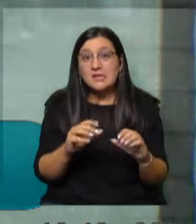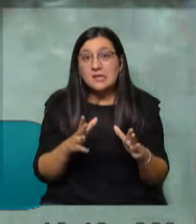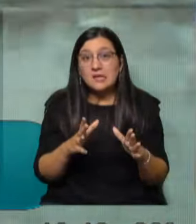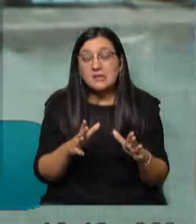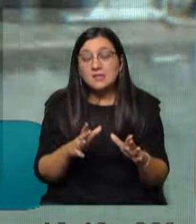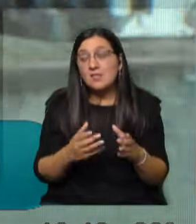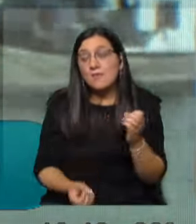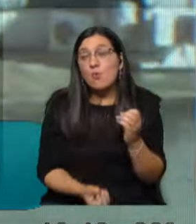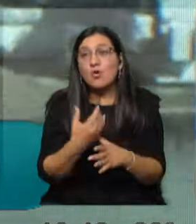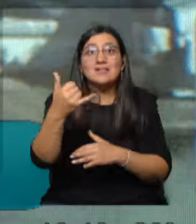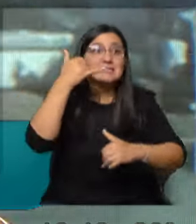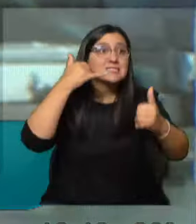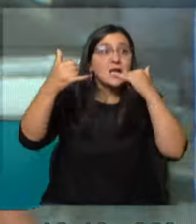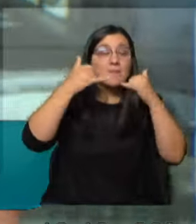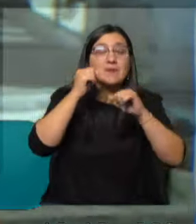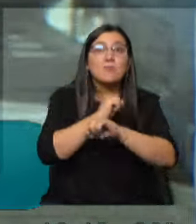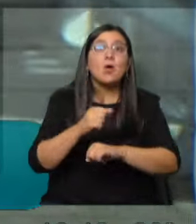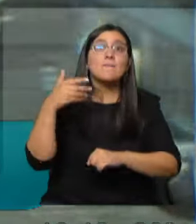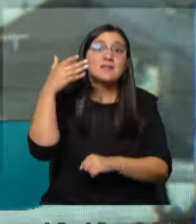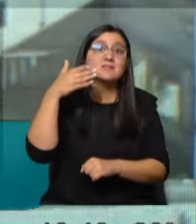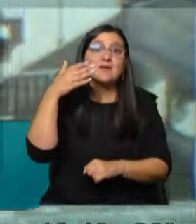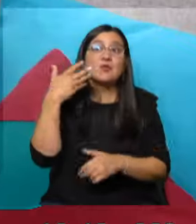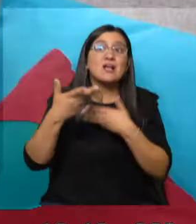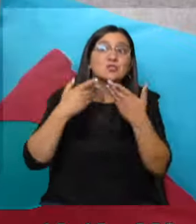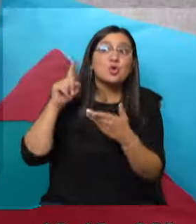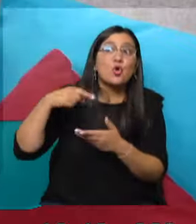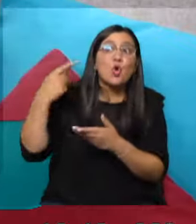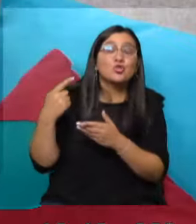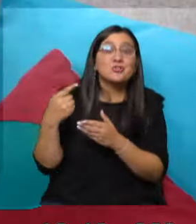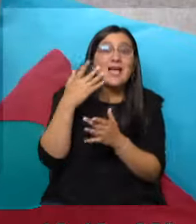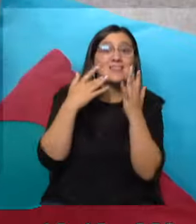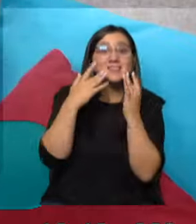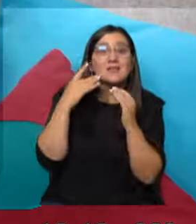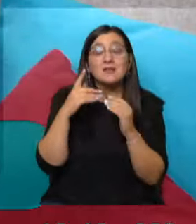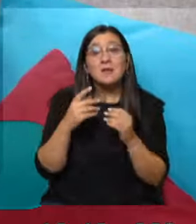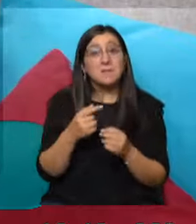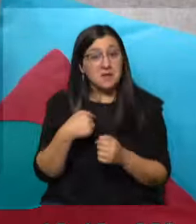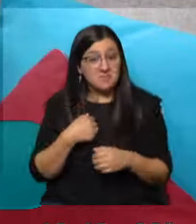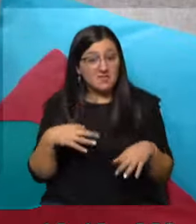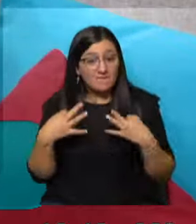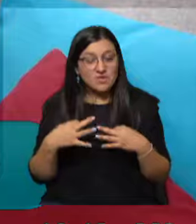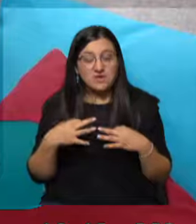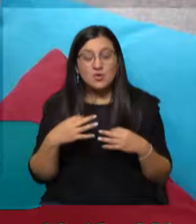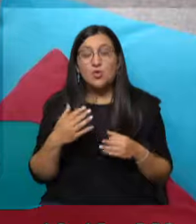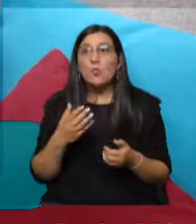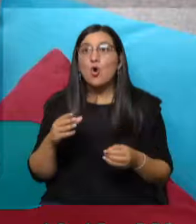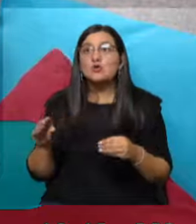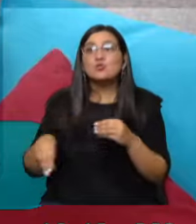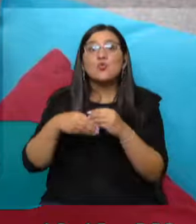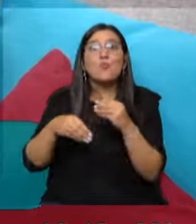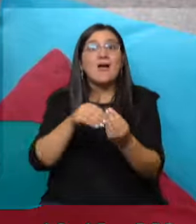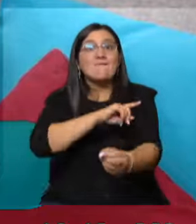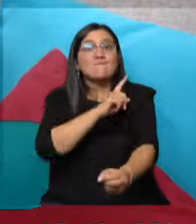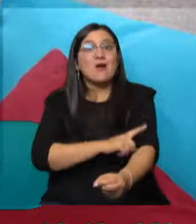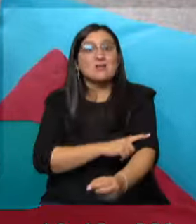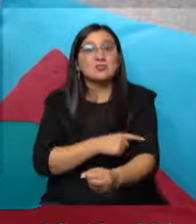un poco de moda, que te llamen de poder participar de canciones de otros artistas? Y es como sumar esfuerzos, ¿no? Ahora tengo ganas, sí, de hacer cosas distintas. O sea, sí